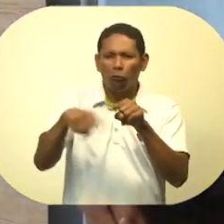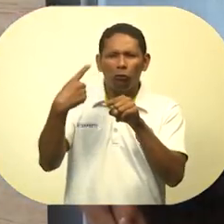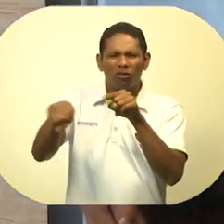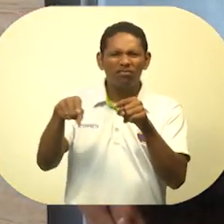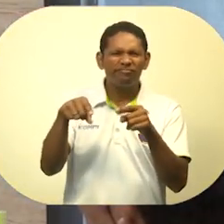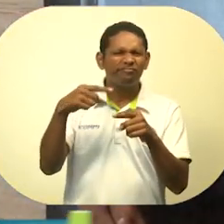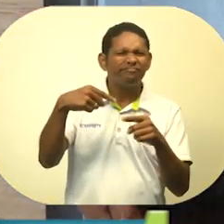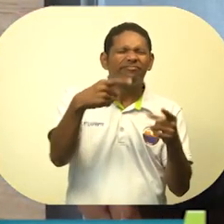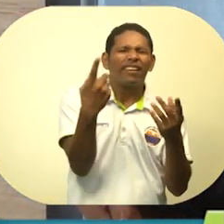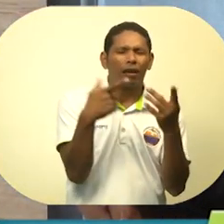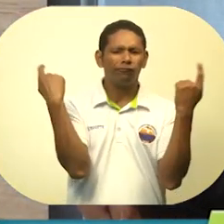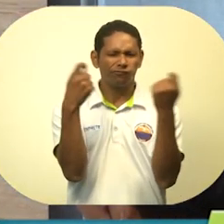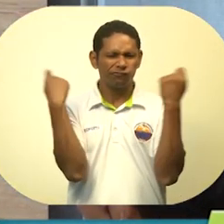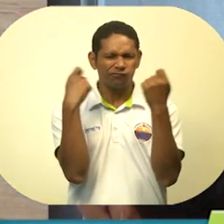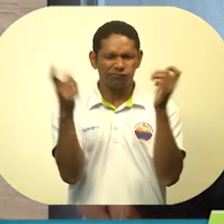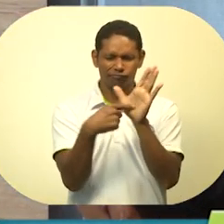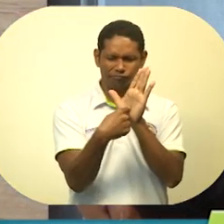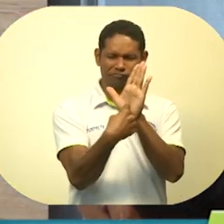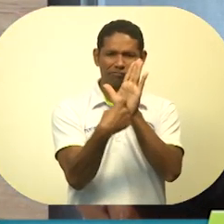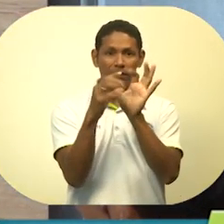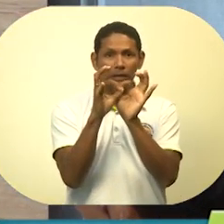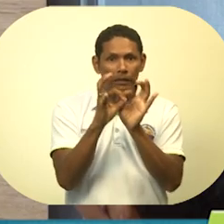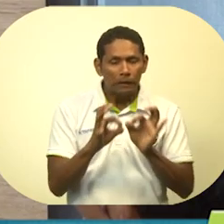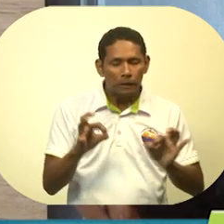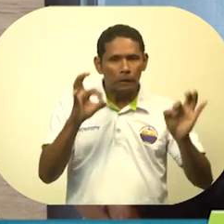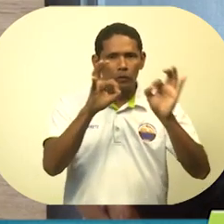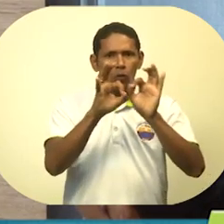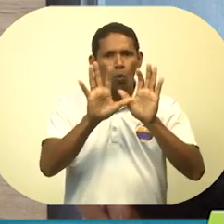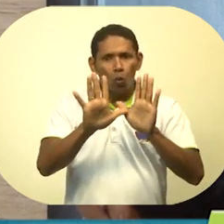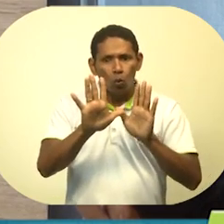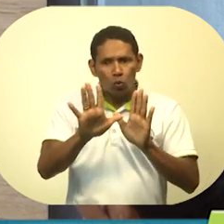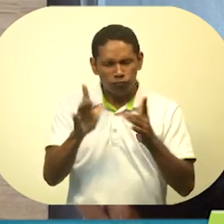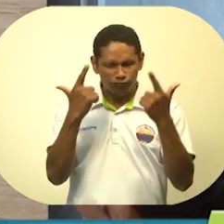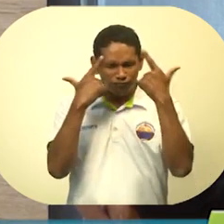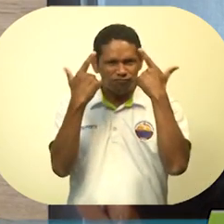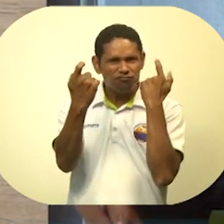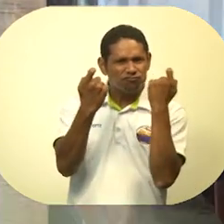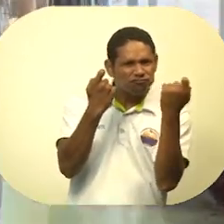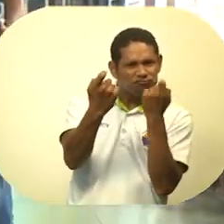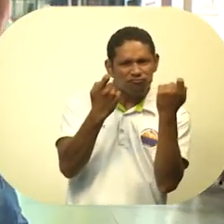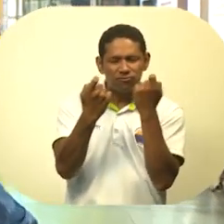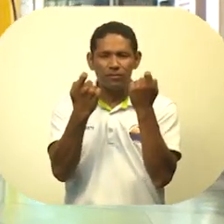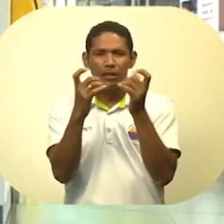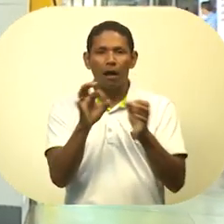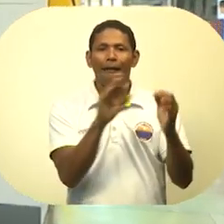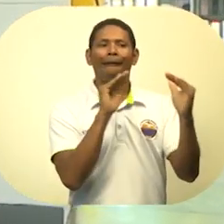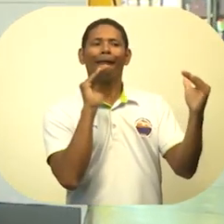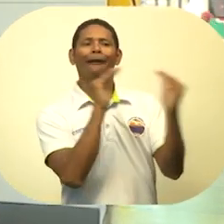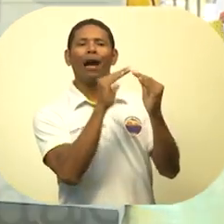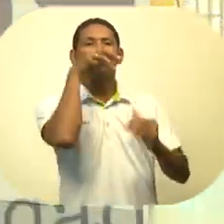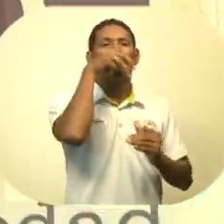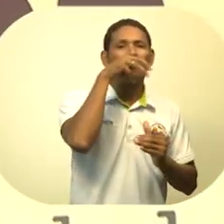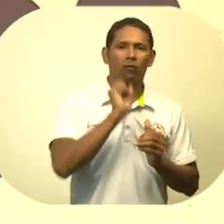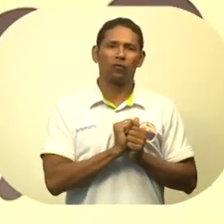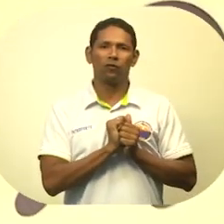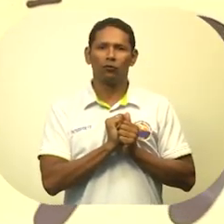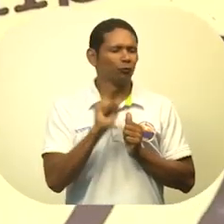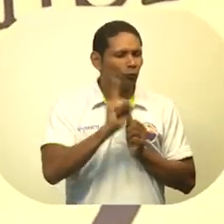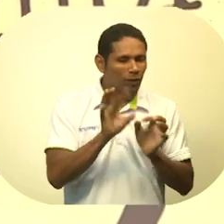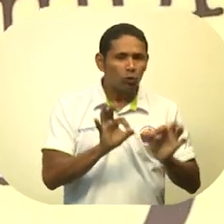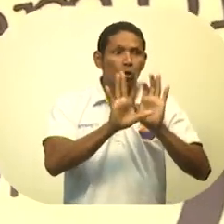merchandising, etcétera, etcétera, forman parte de esa construcción para hacer operativo ese activo estratégico que es no la casa, sino el